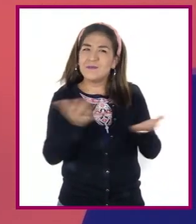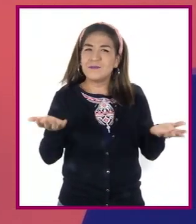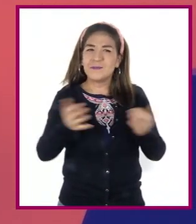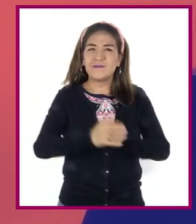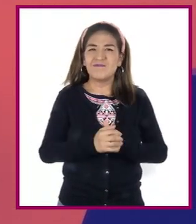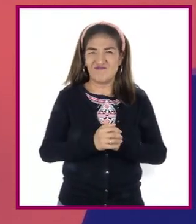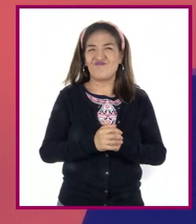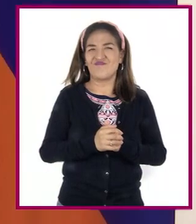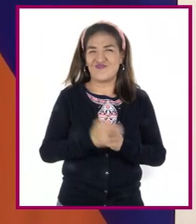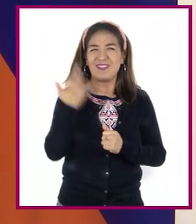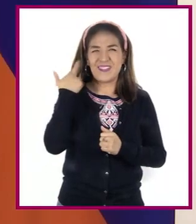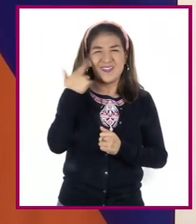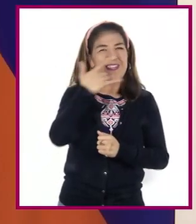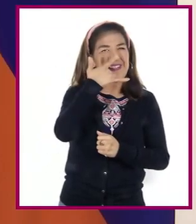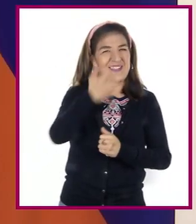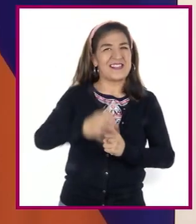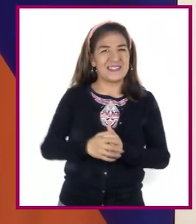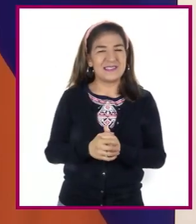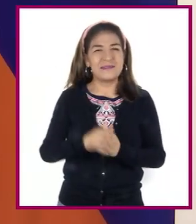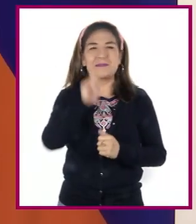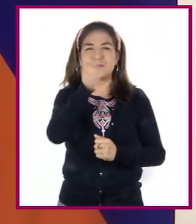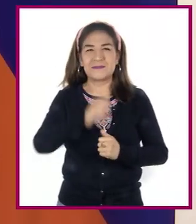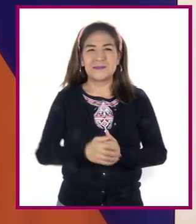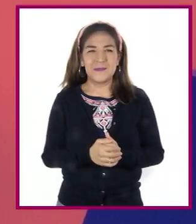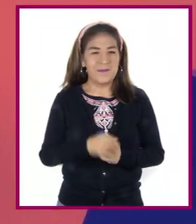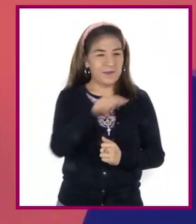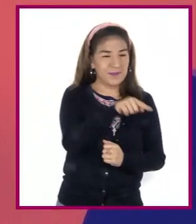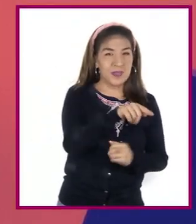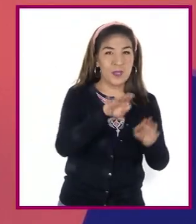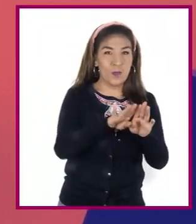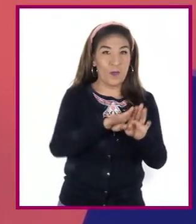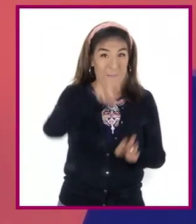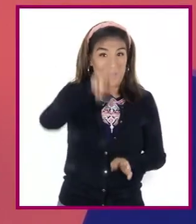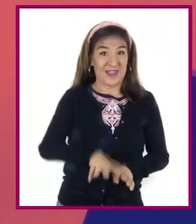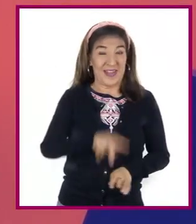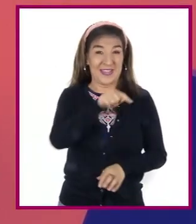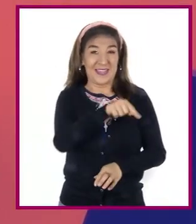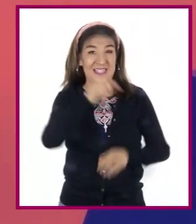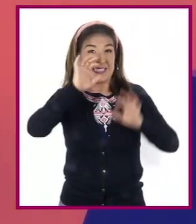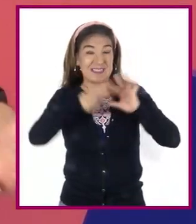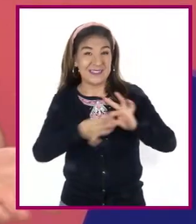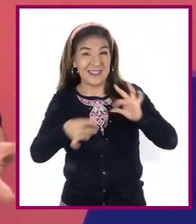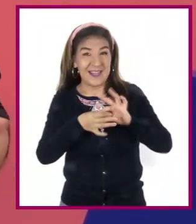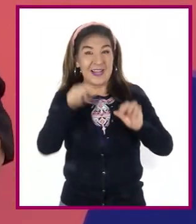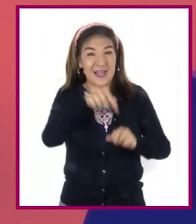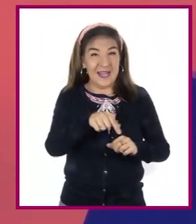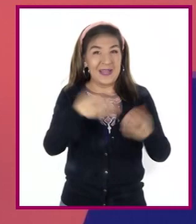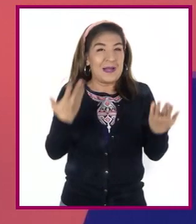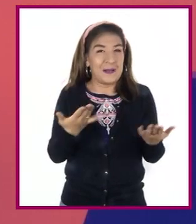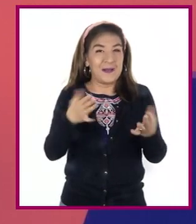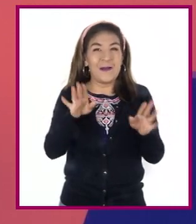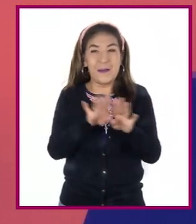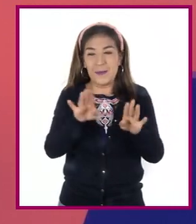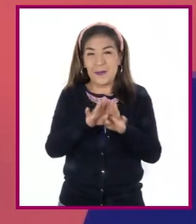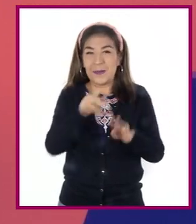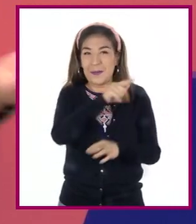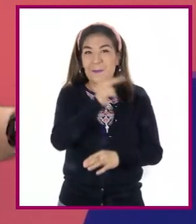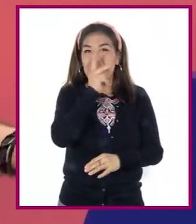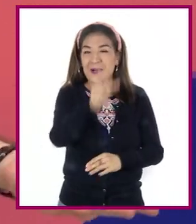Es raro, profesora, porque por un lado sé que no es algo cierto, digamos, no es algo real, porque las